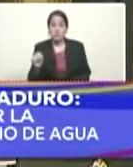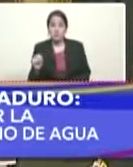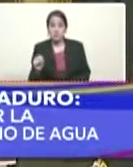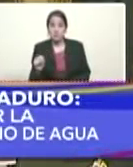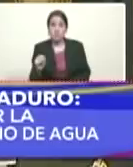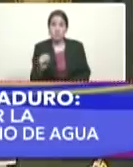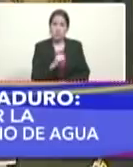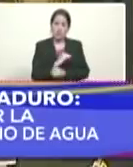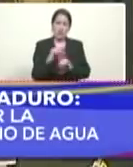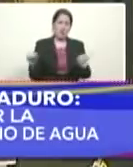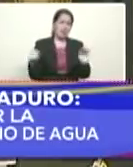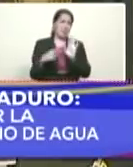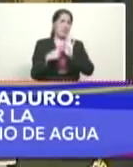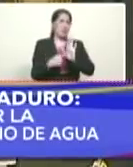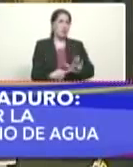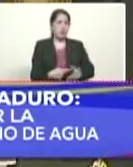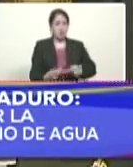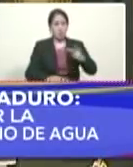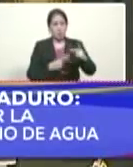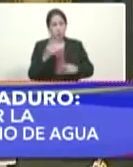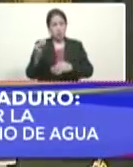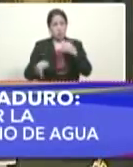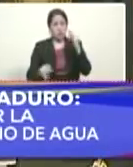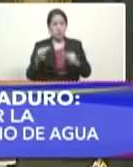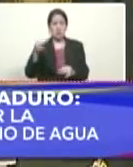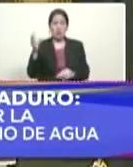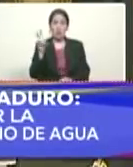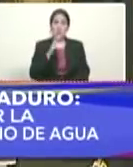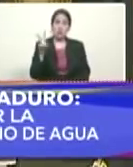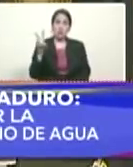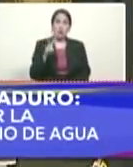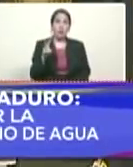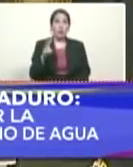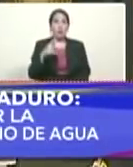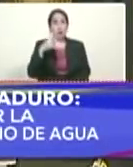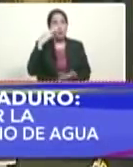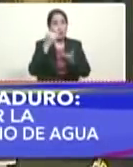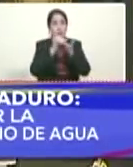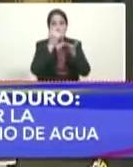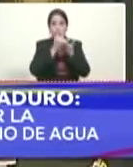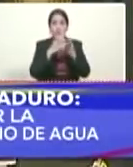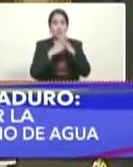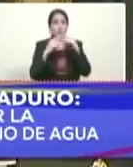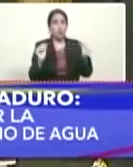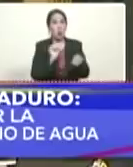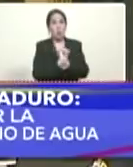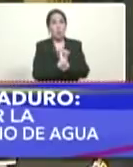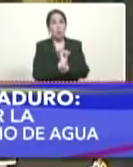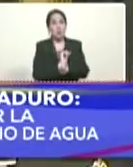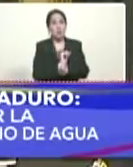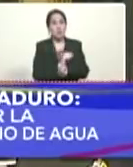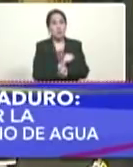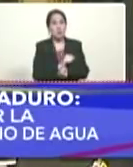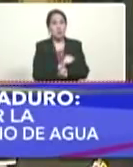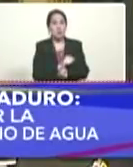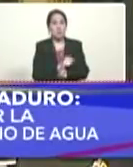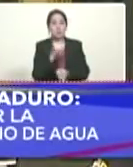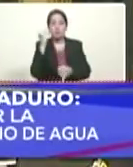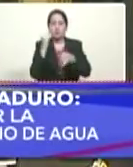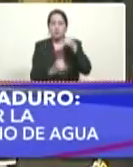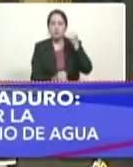ya está demostrado en el proceso judicial venezolano con el testimonio de todos los capturados y el último